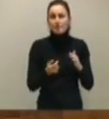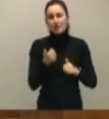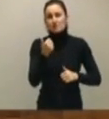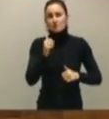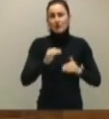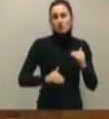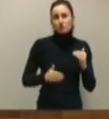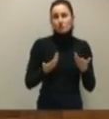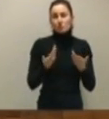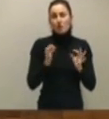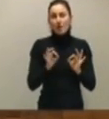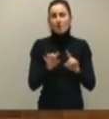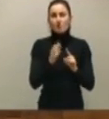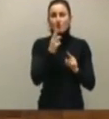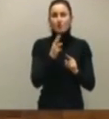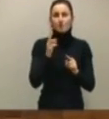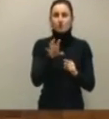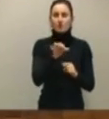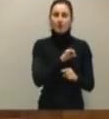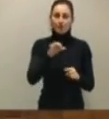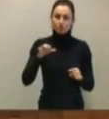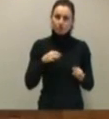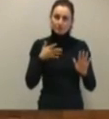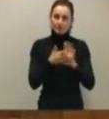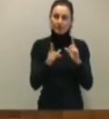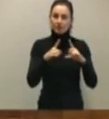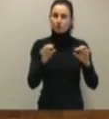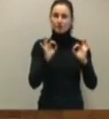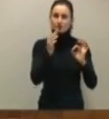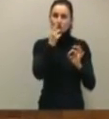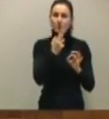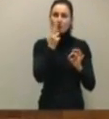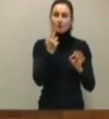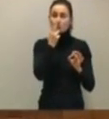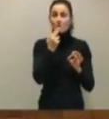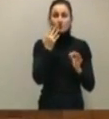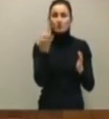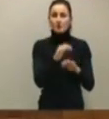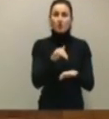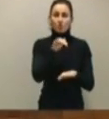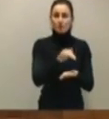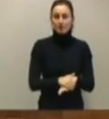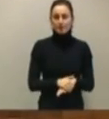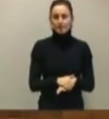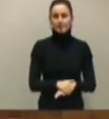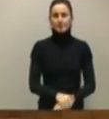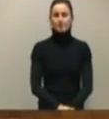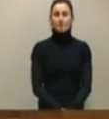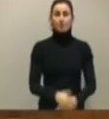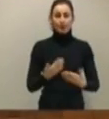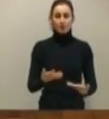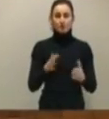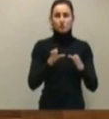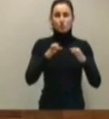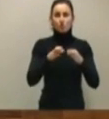compromiso de nuestra comunidad, es un compromiso de Asturias y los compromisos hay que cumplirlos.